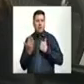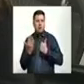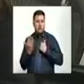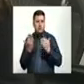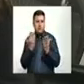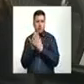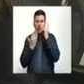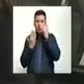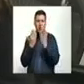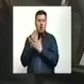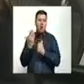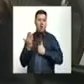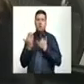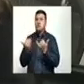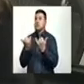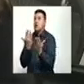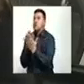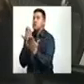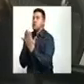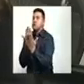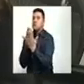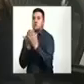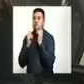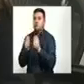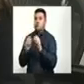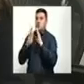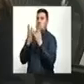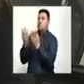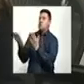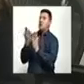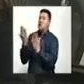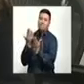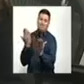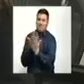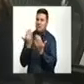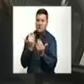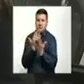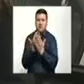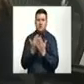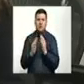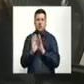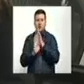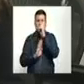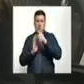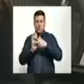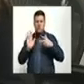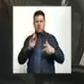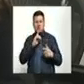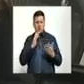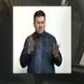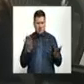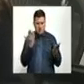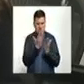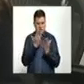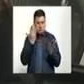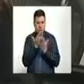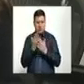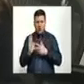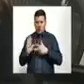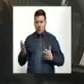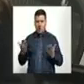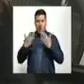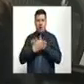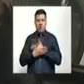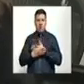cometido este gobierno cercenándole las facultades al Congreso, como lo dijo la Corte Constitucional, suplantando la Constitución